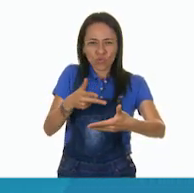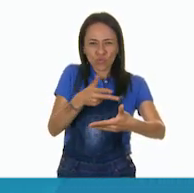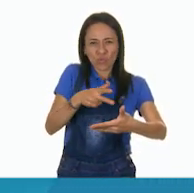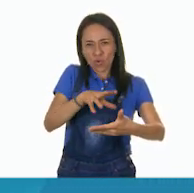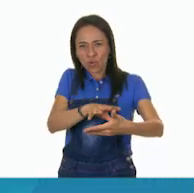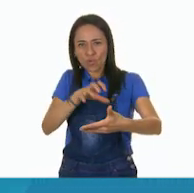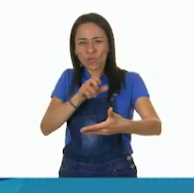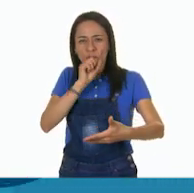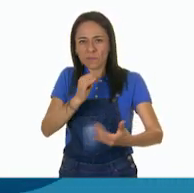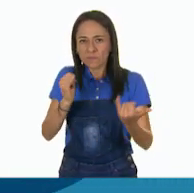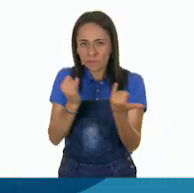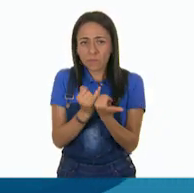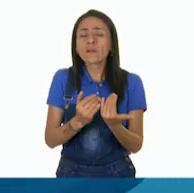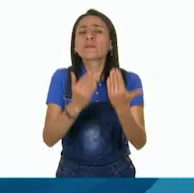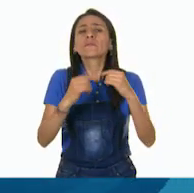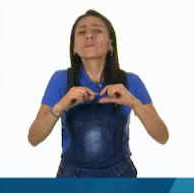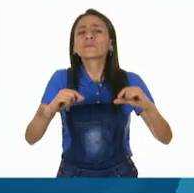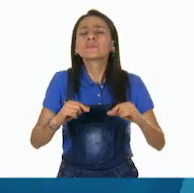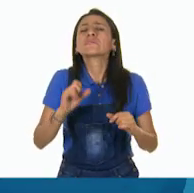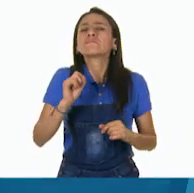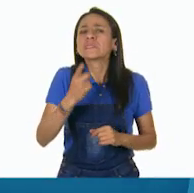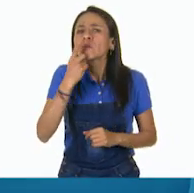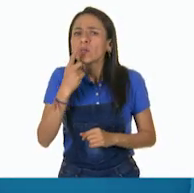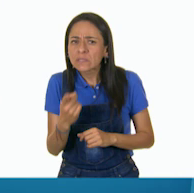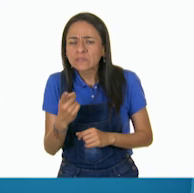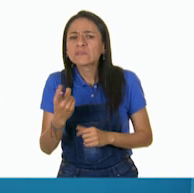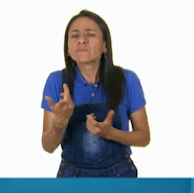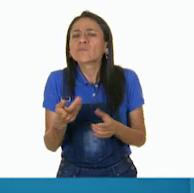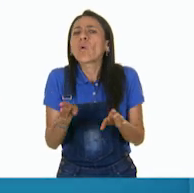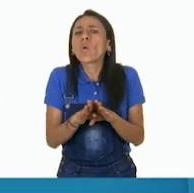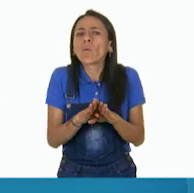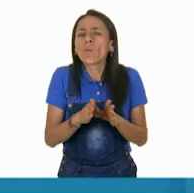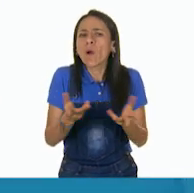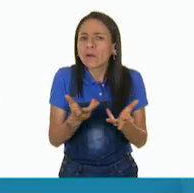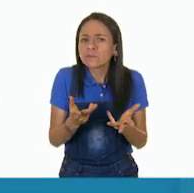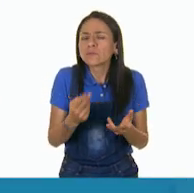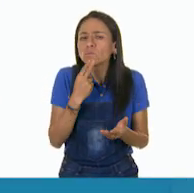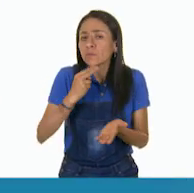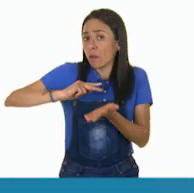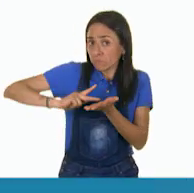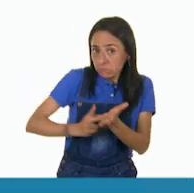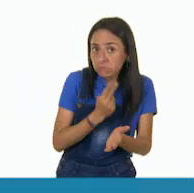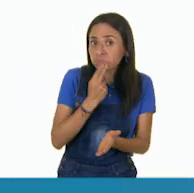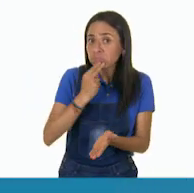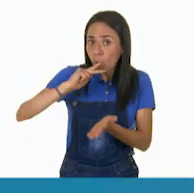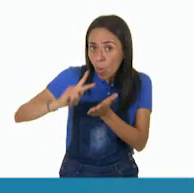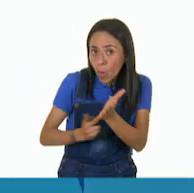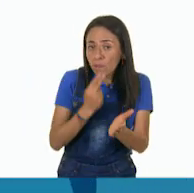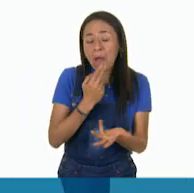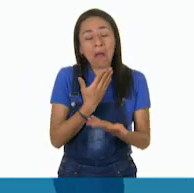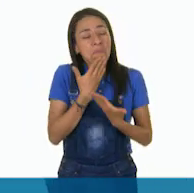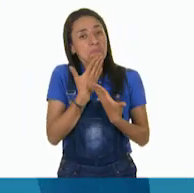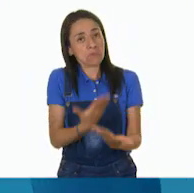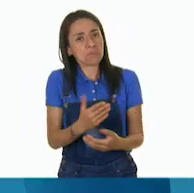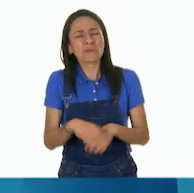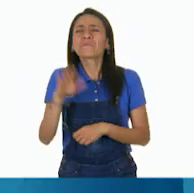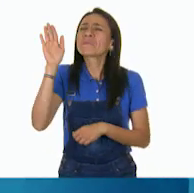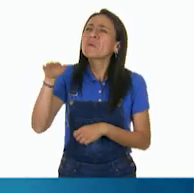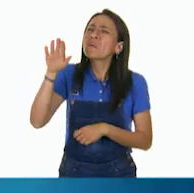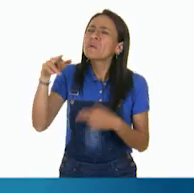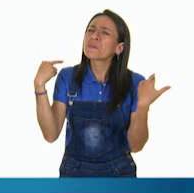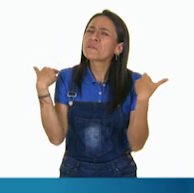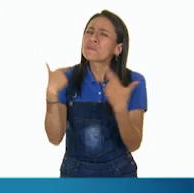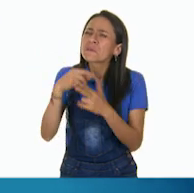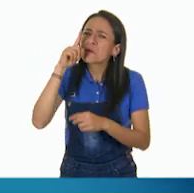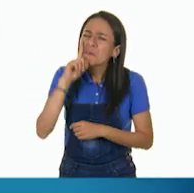dice que está reciclado y eso la verdad es que es algo muy bueno maestro yo lo que me di cuenta es que el